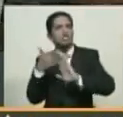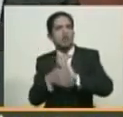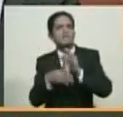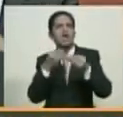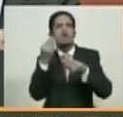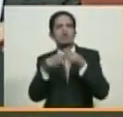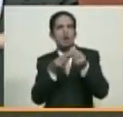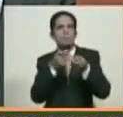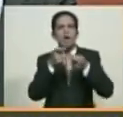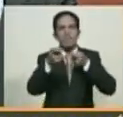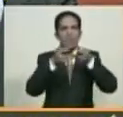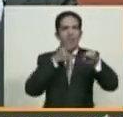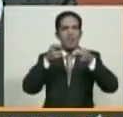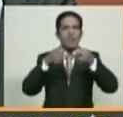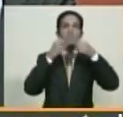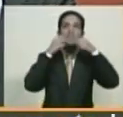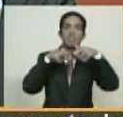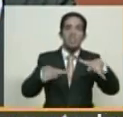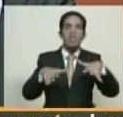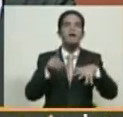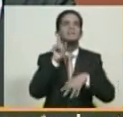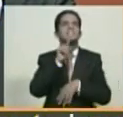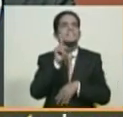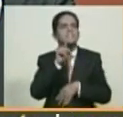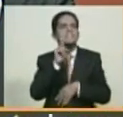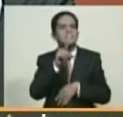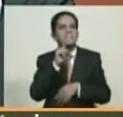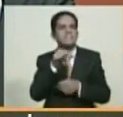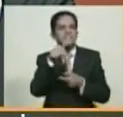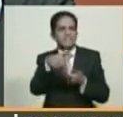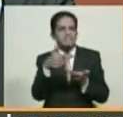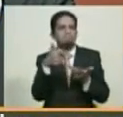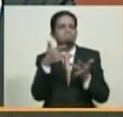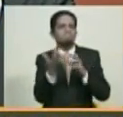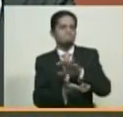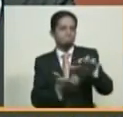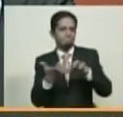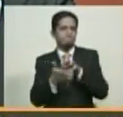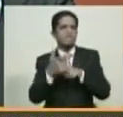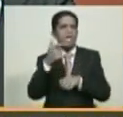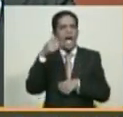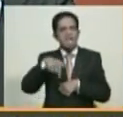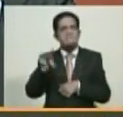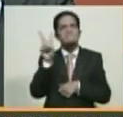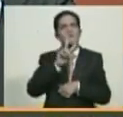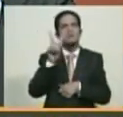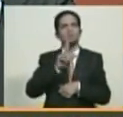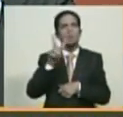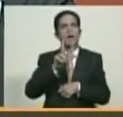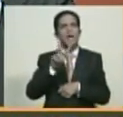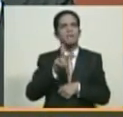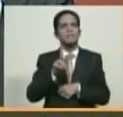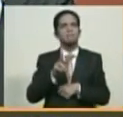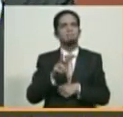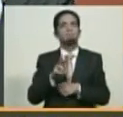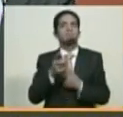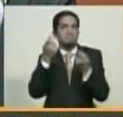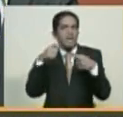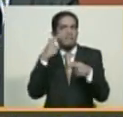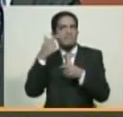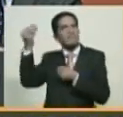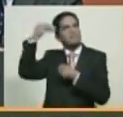el fake news para consolidar este artificio de crisis humanitaria en Venezuela justificadora de la intervención